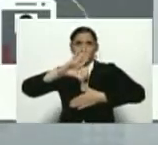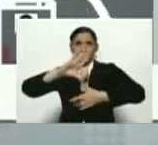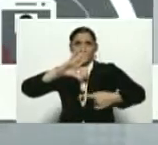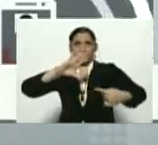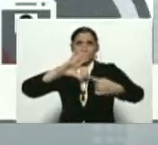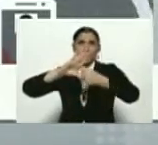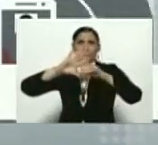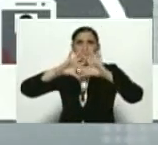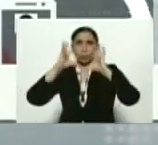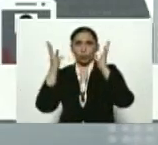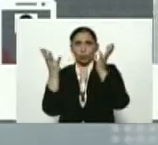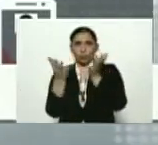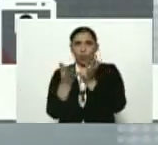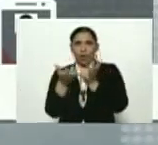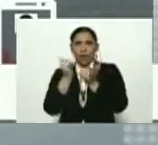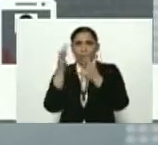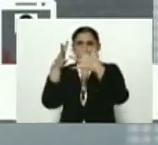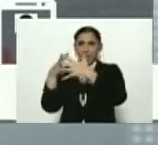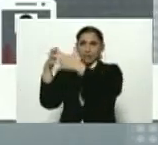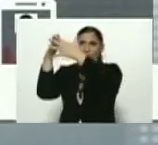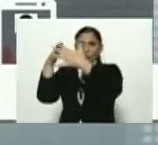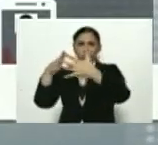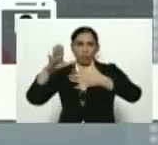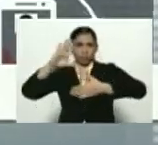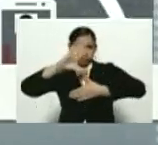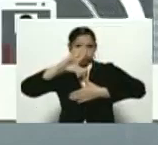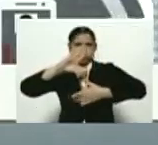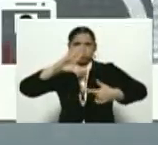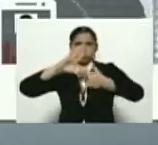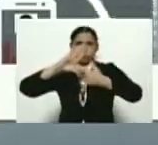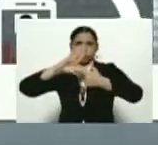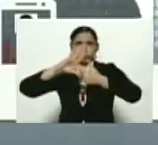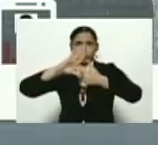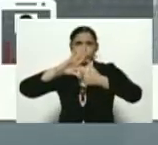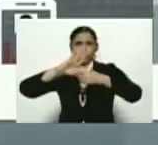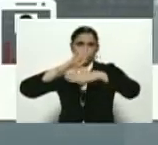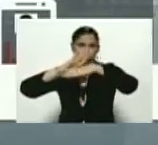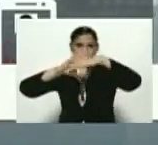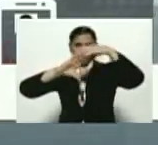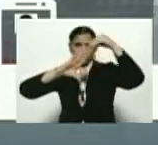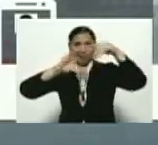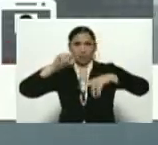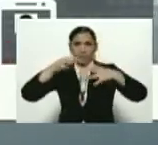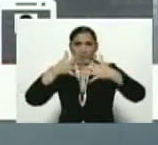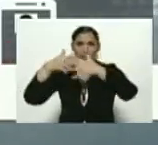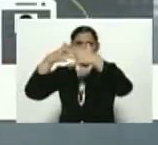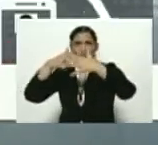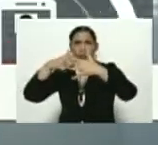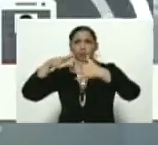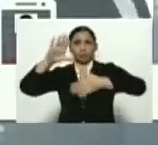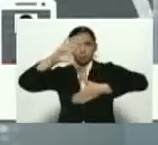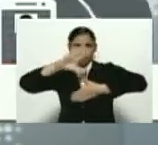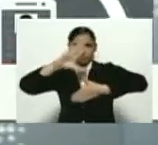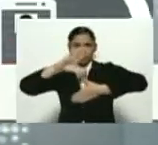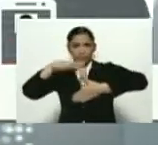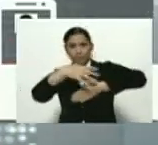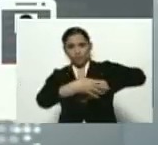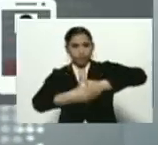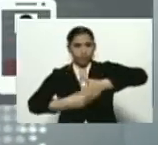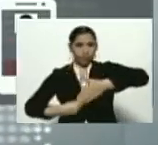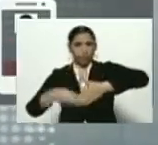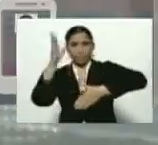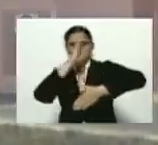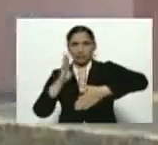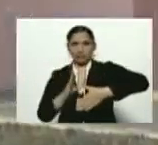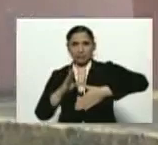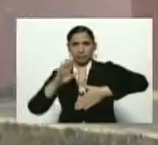mundial de la pandemia, que es Estados Unidos de Norteamérica, y el epicentro en Sudamérica, que es Brasil. Ambos